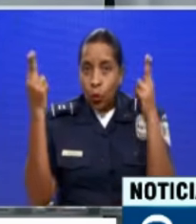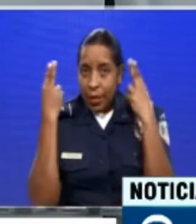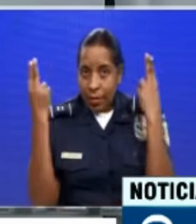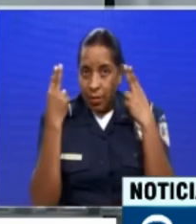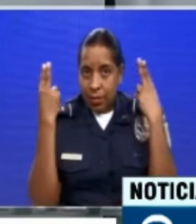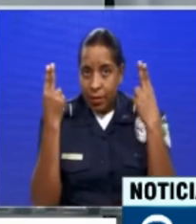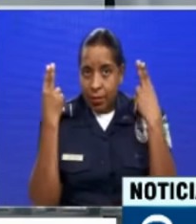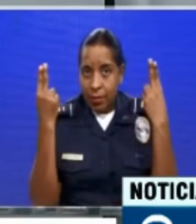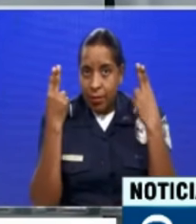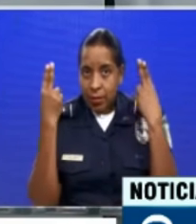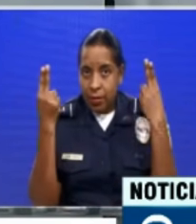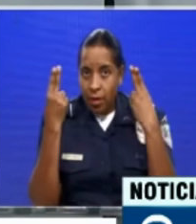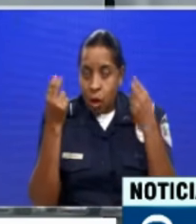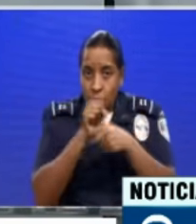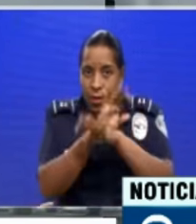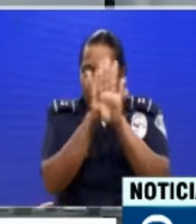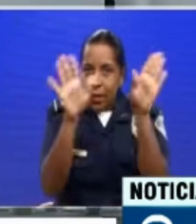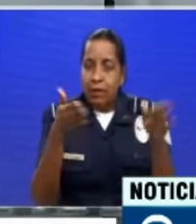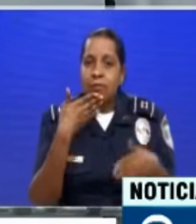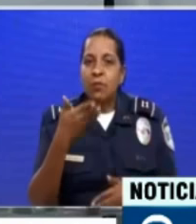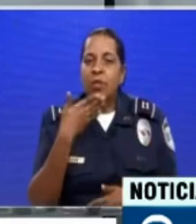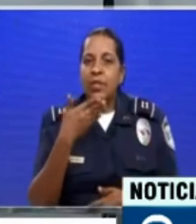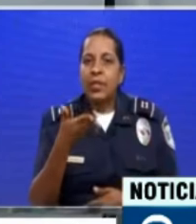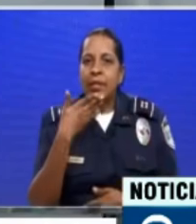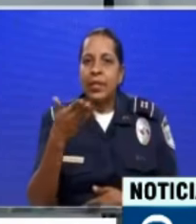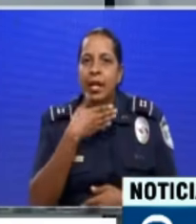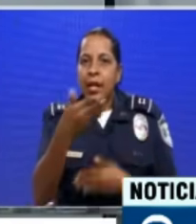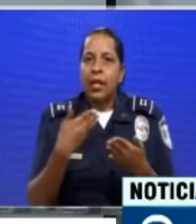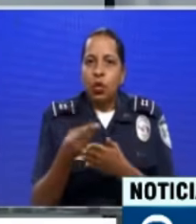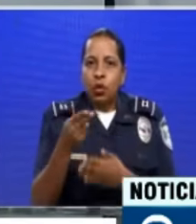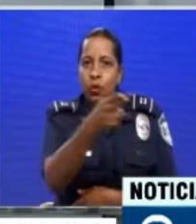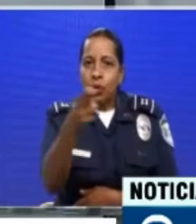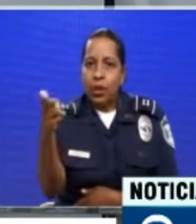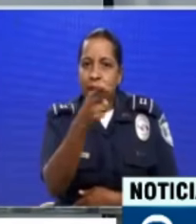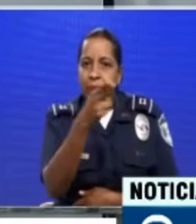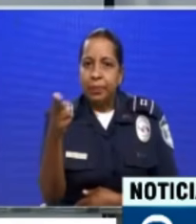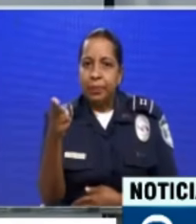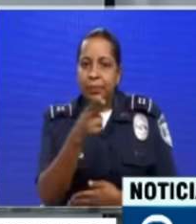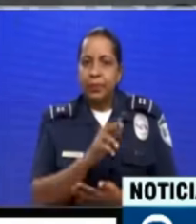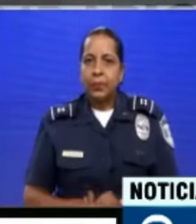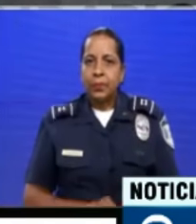Urgencia con transparencia. Muchas gracias.